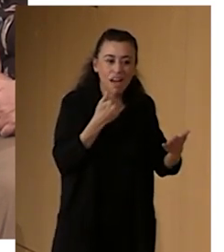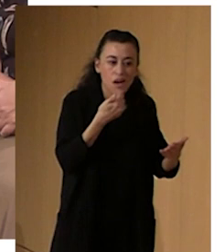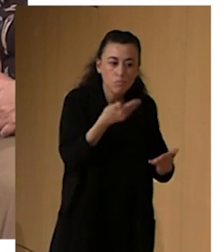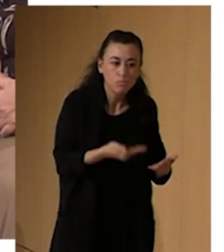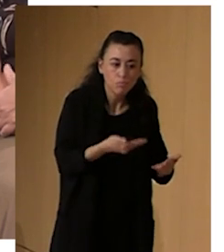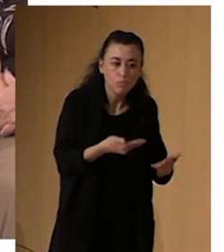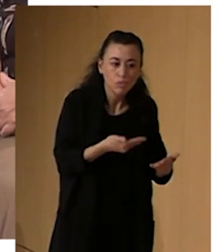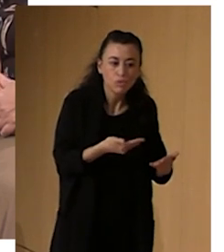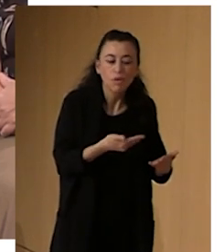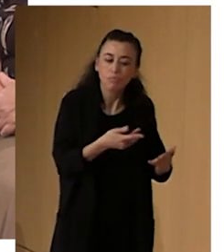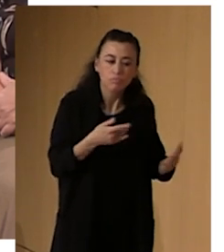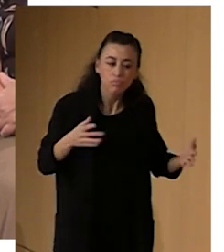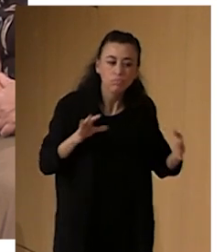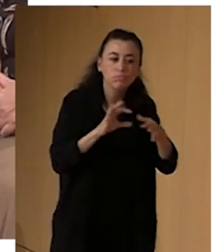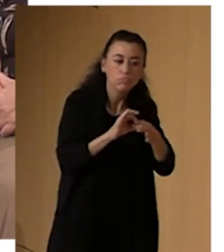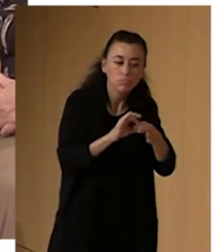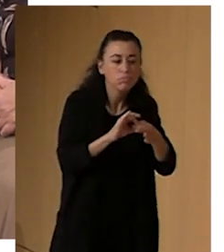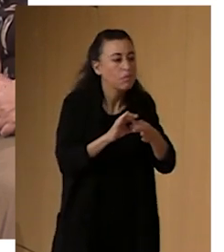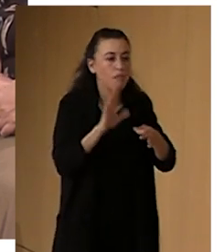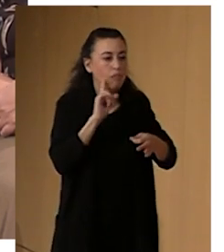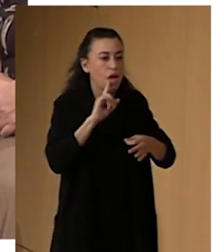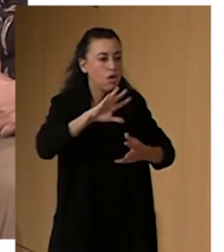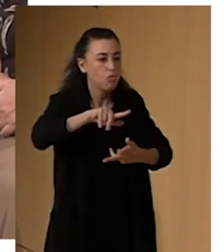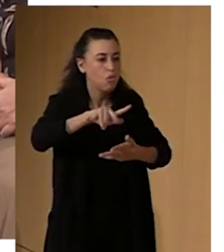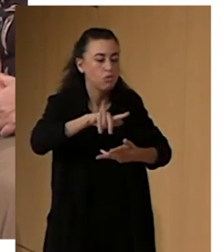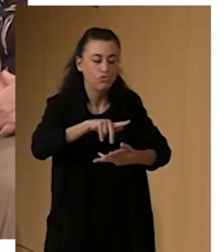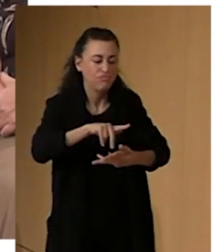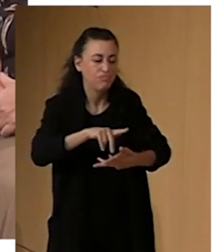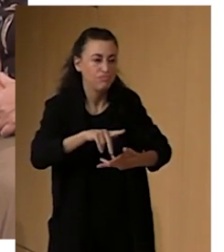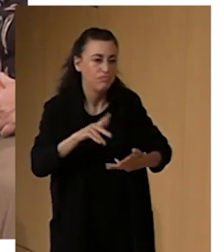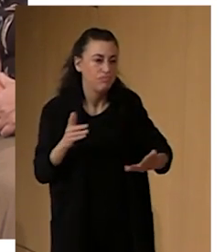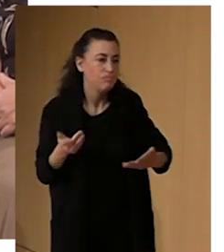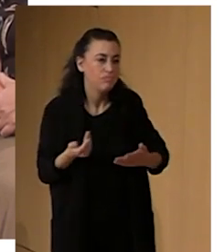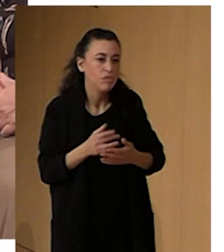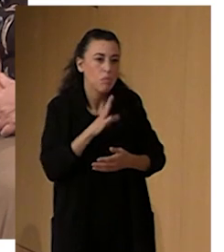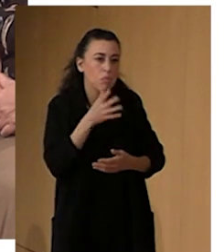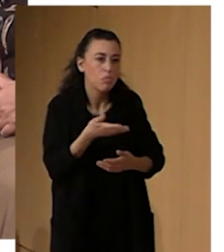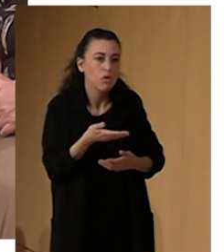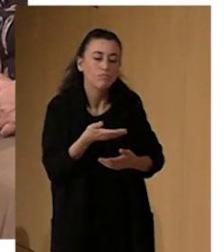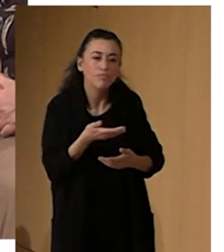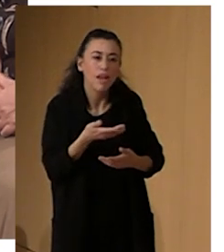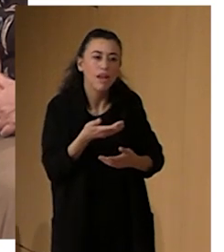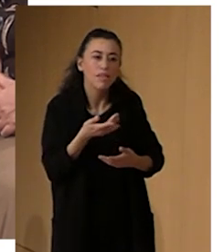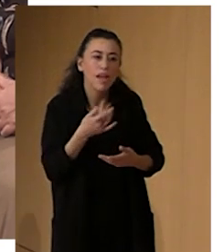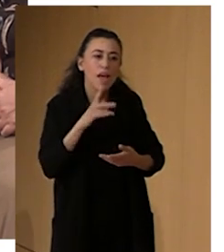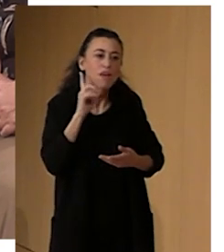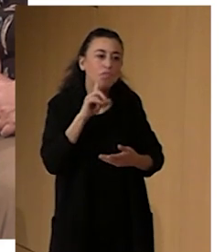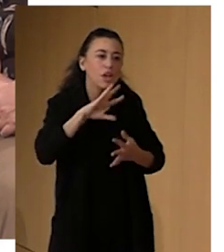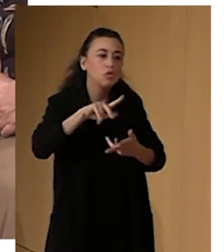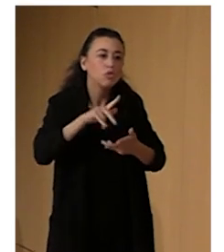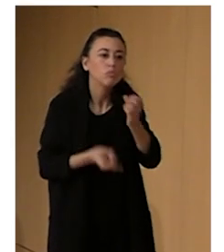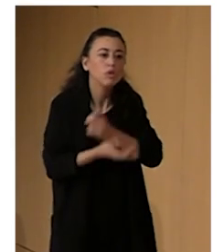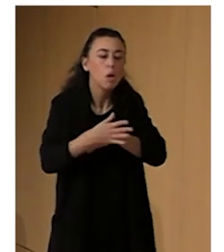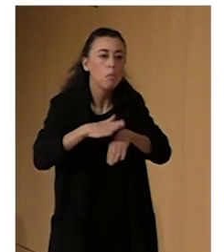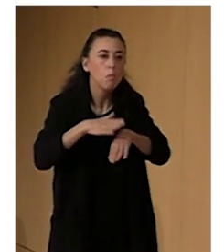allí hay fake news porque las fake news están hechas para para influir y y y la gente quiere influir en lo que nos importa no las